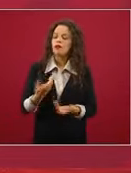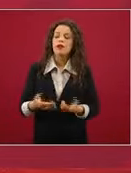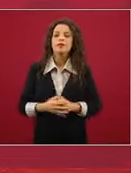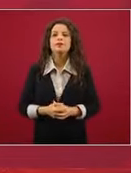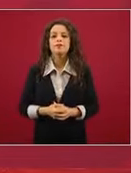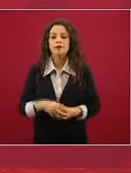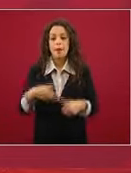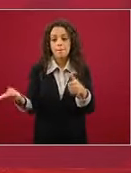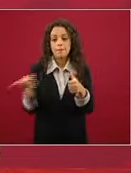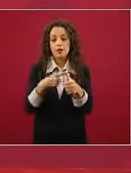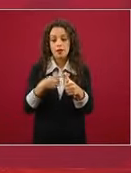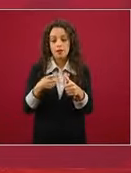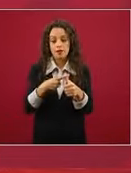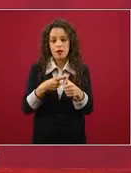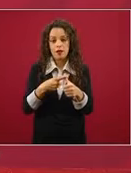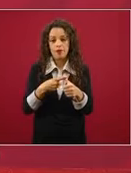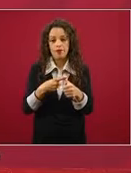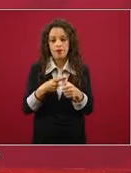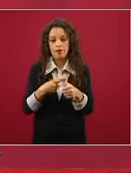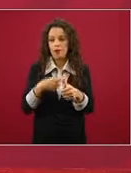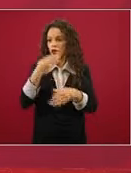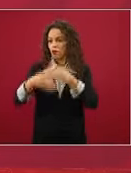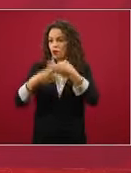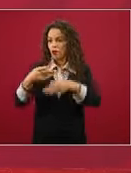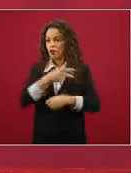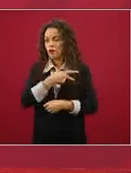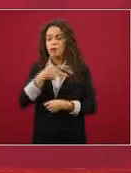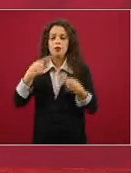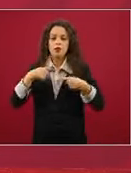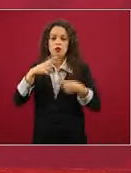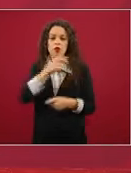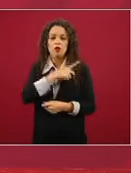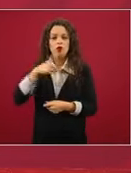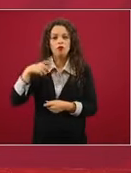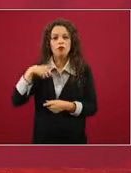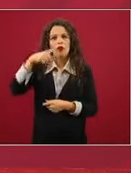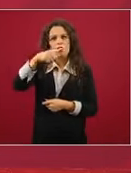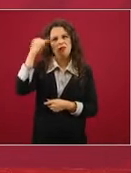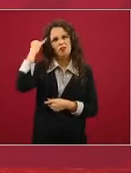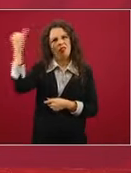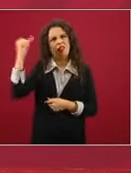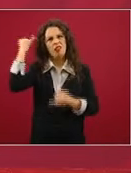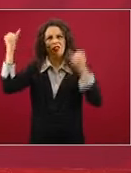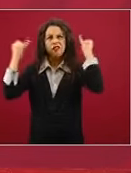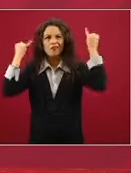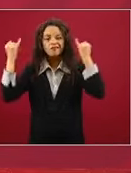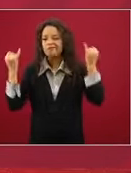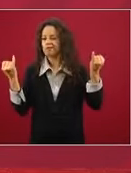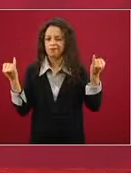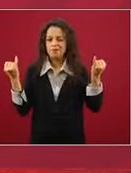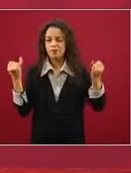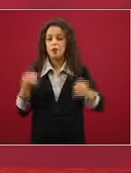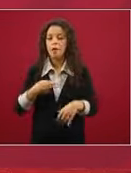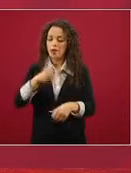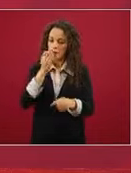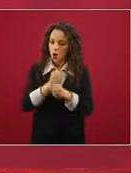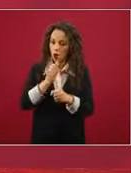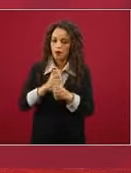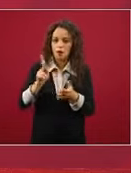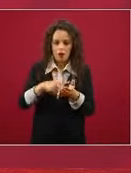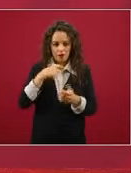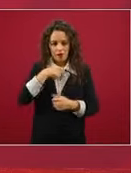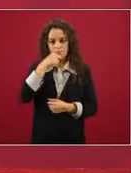que nadie se vaya a quedar con la idea, lo hemos dicho muchas veces, pero lo vuelvo a enfatizar, de que